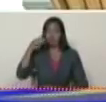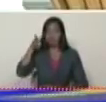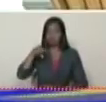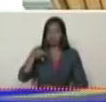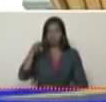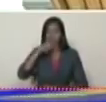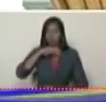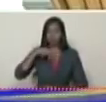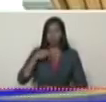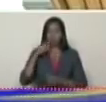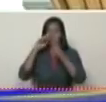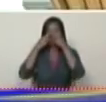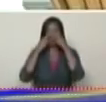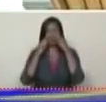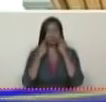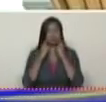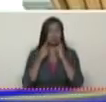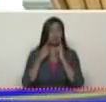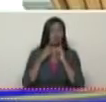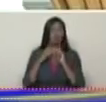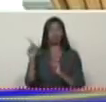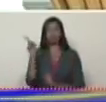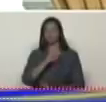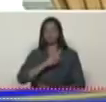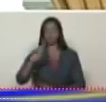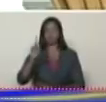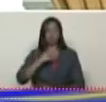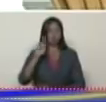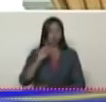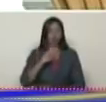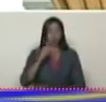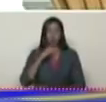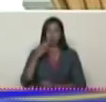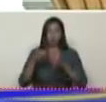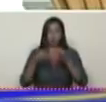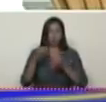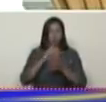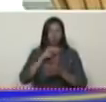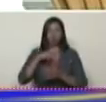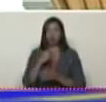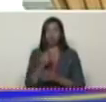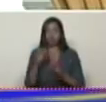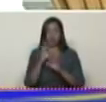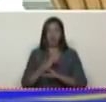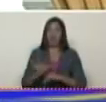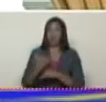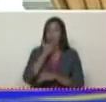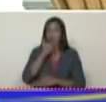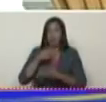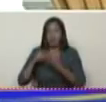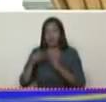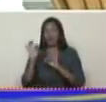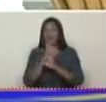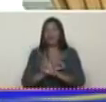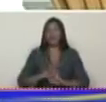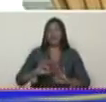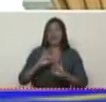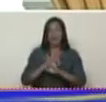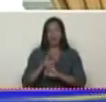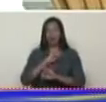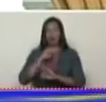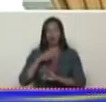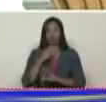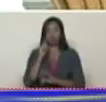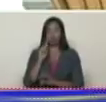nosotros lloriqueando. No, no, no. Nada de esto debe justificar nada. Errores ni burocratismo, no. Esto es lo que nos